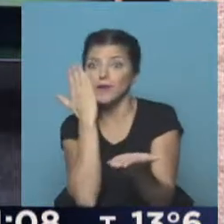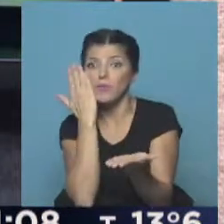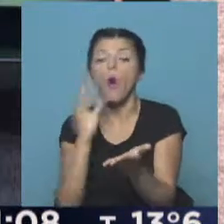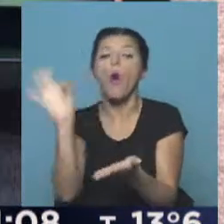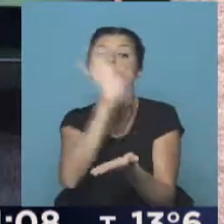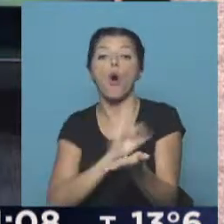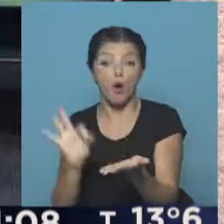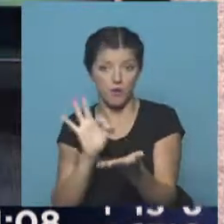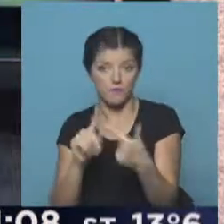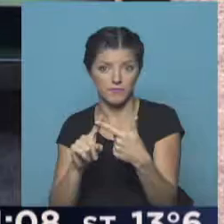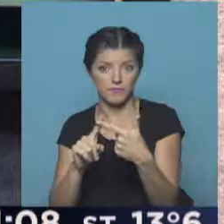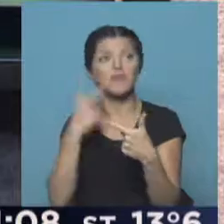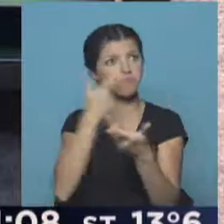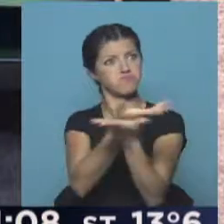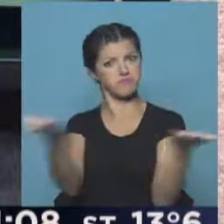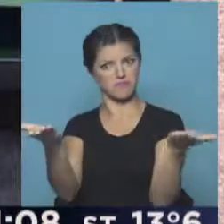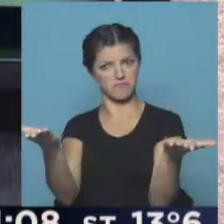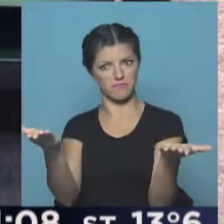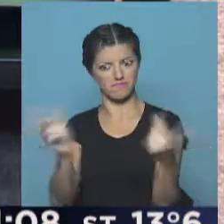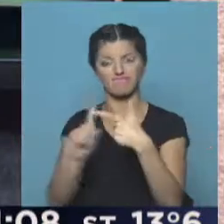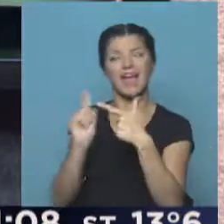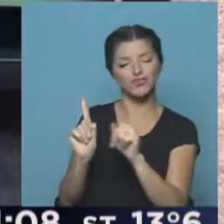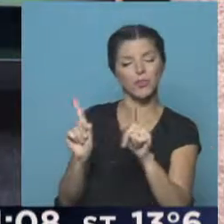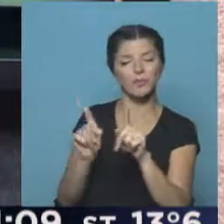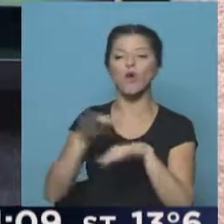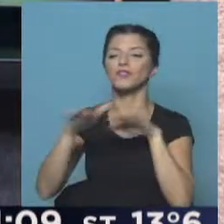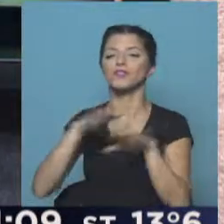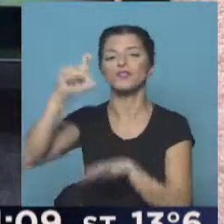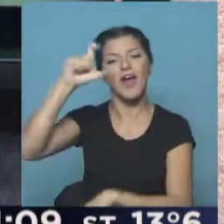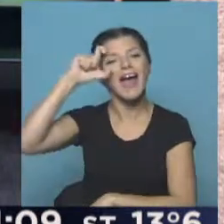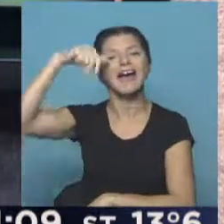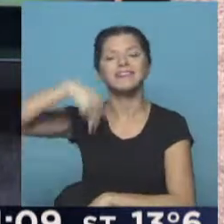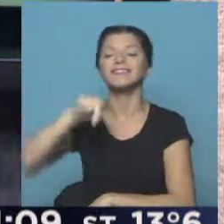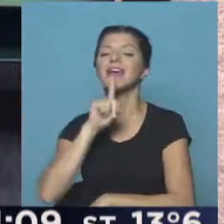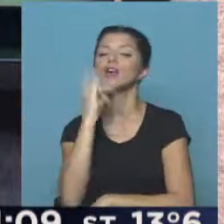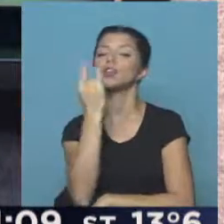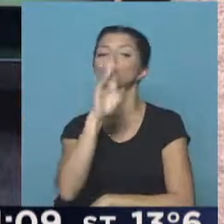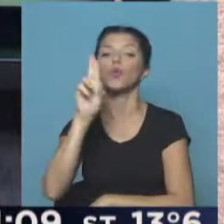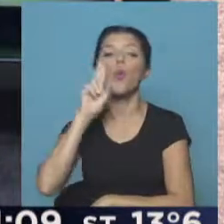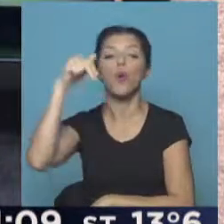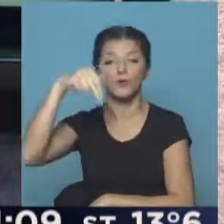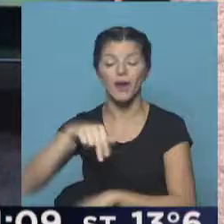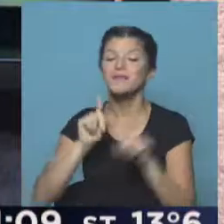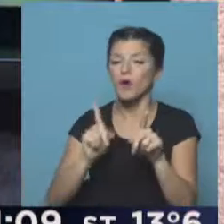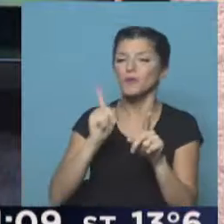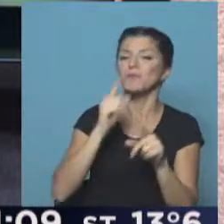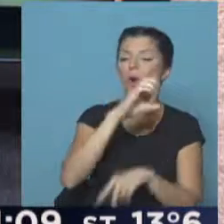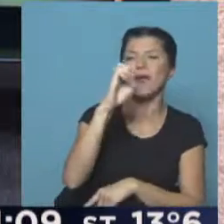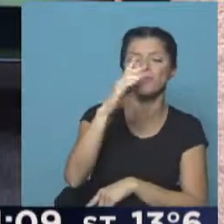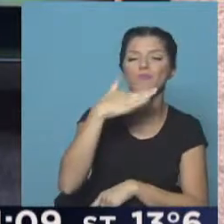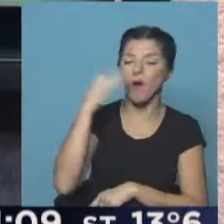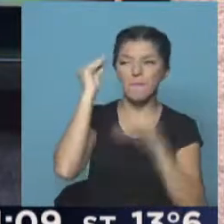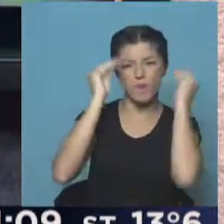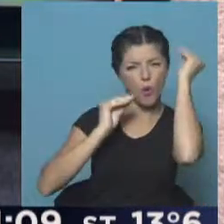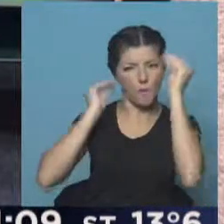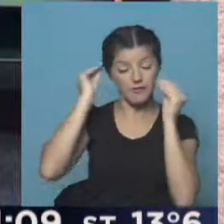manifiesta de forma pública. Esto es lo que pasa en la vida de Centurión. Esto es lo que preocupa a la dirigencia de Boca. Esto es lo